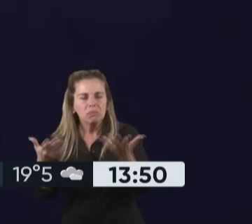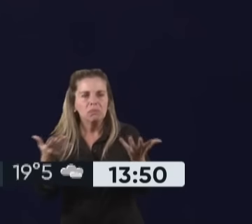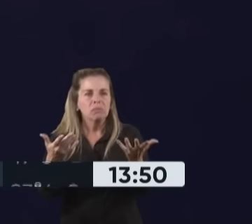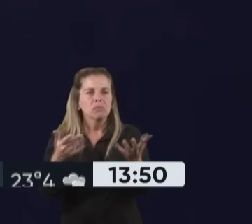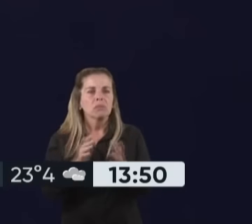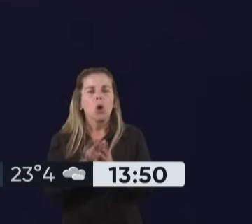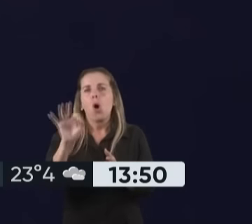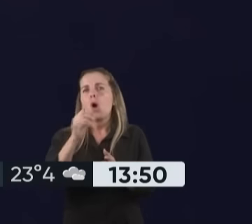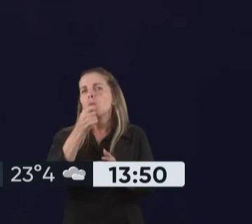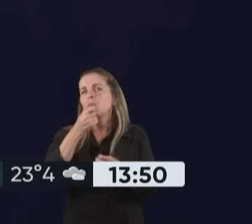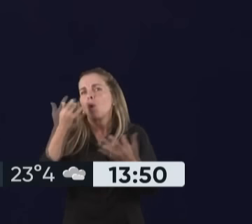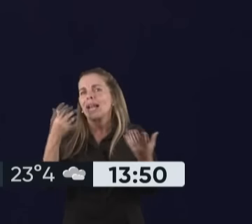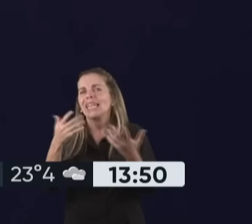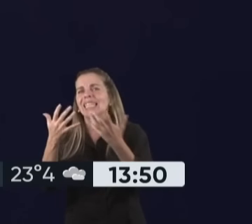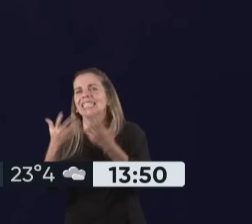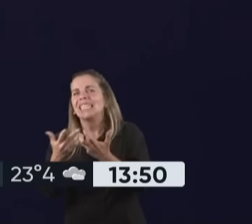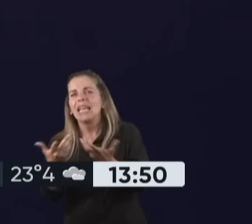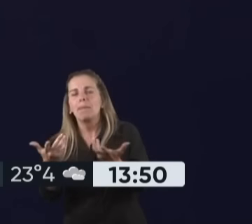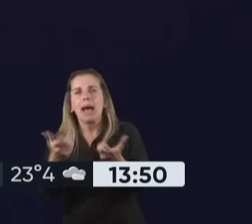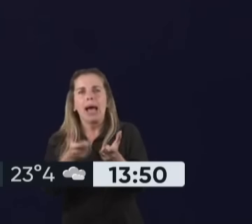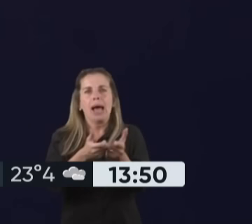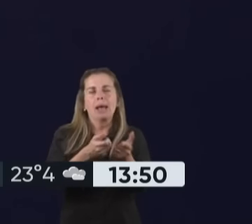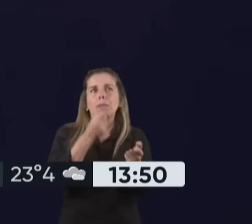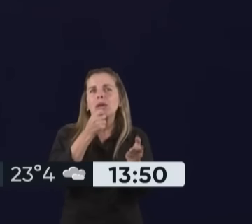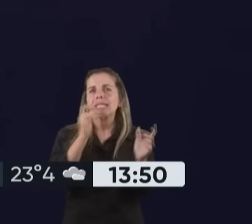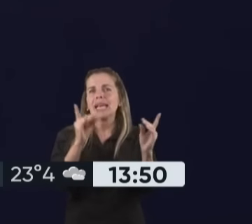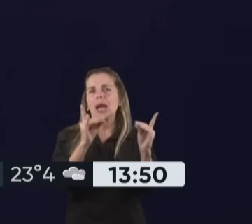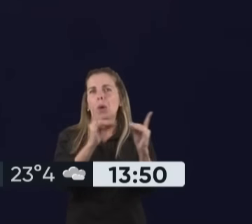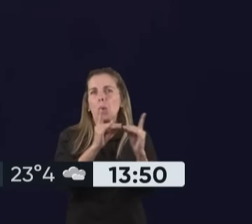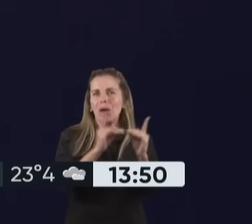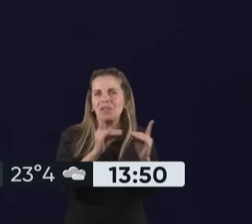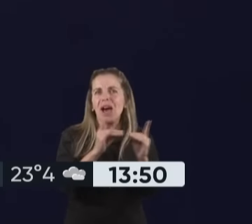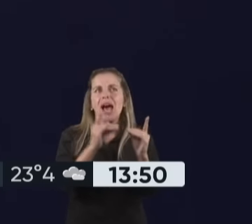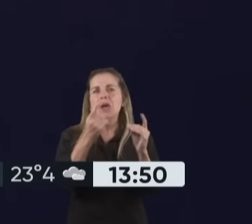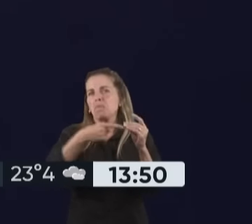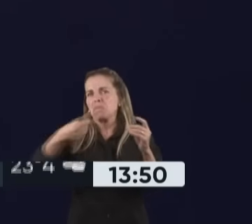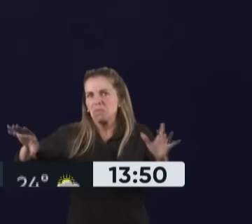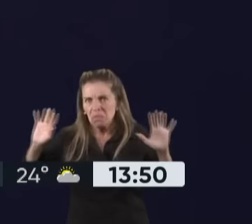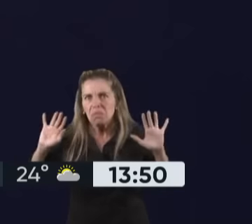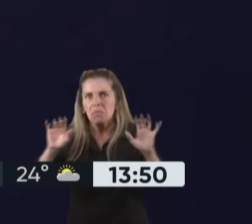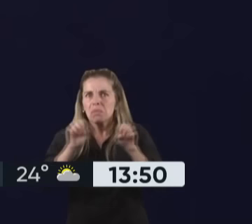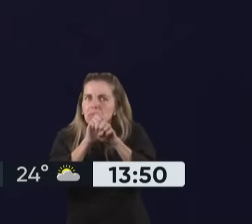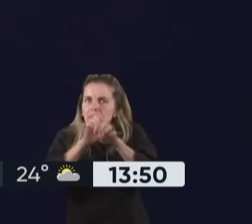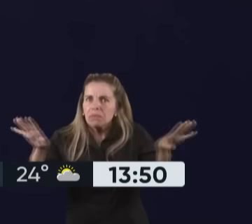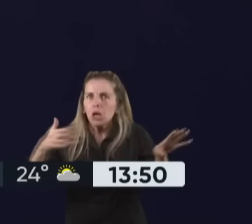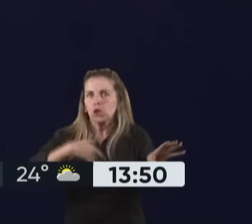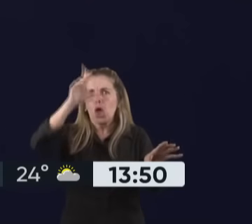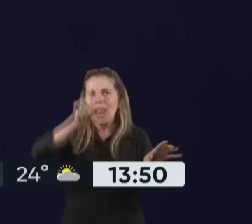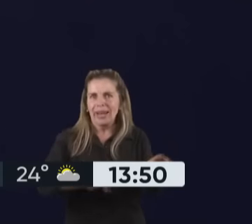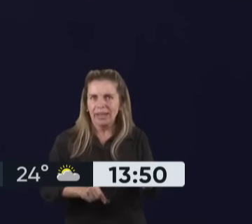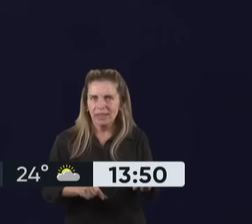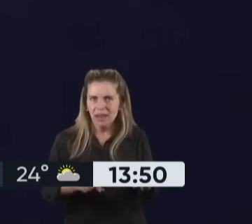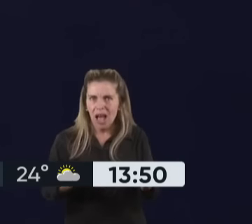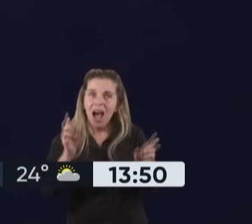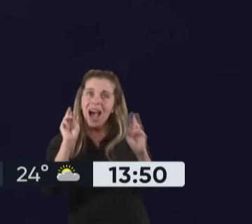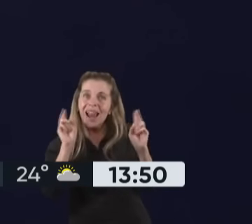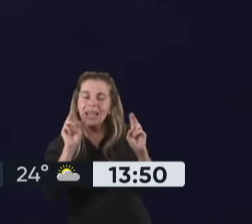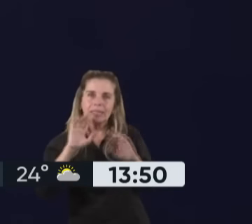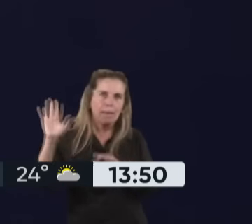o los sistemas, distintos sistemas, sea Wi-Fi o distintos sistemas, lleguen hasta el último rincón de la Argentina, porque si no